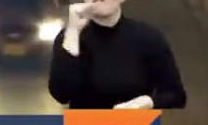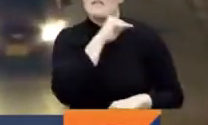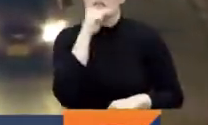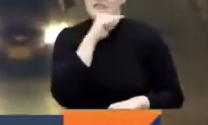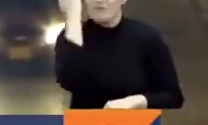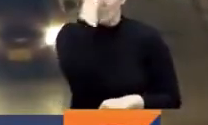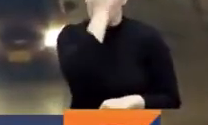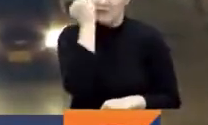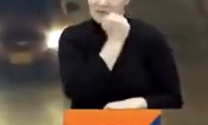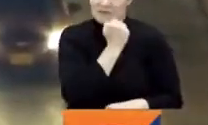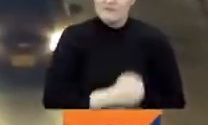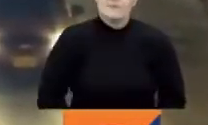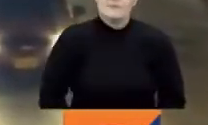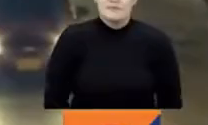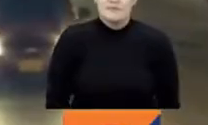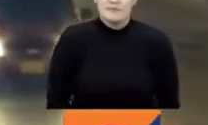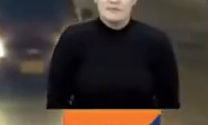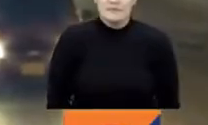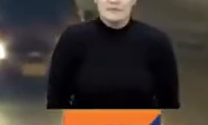Soacha.